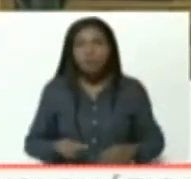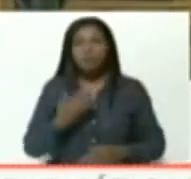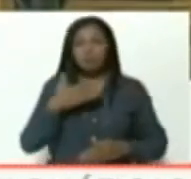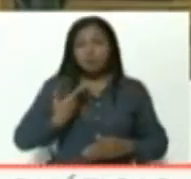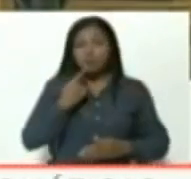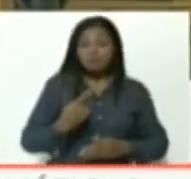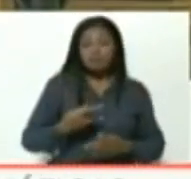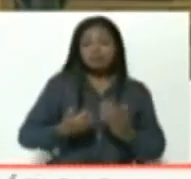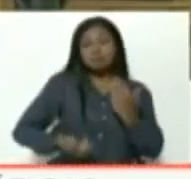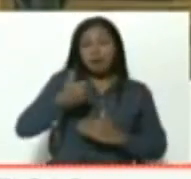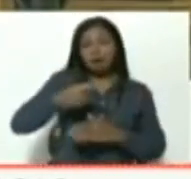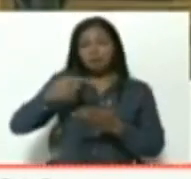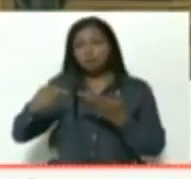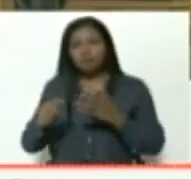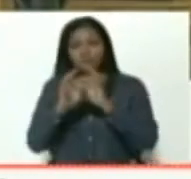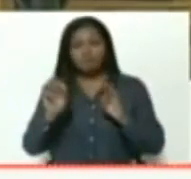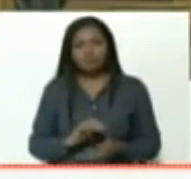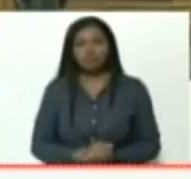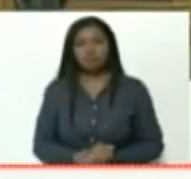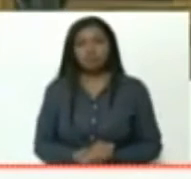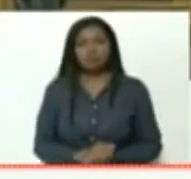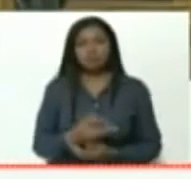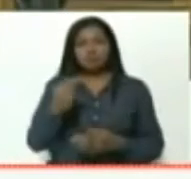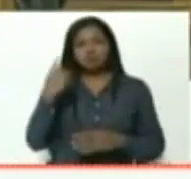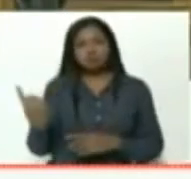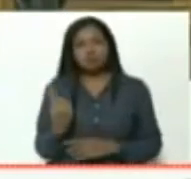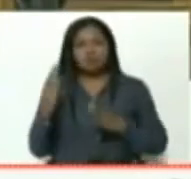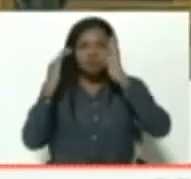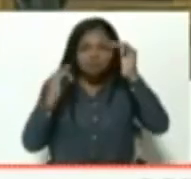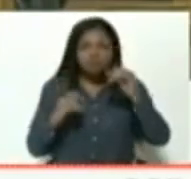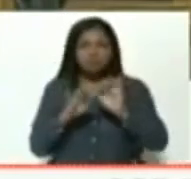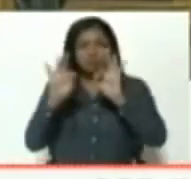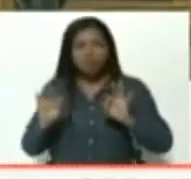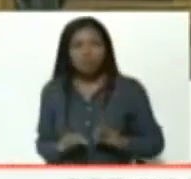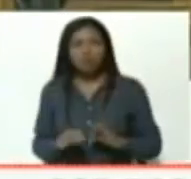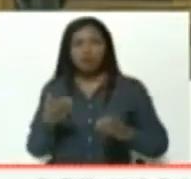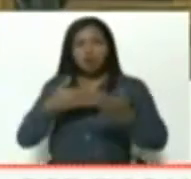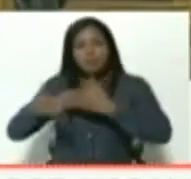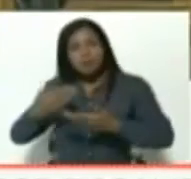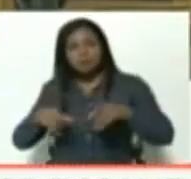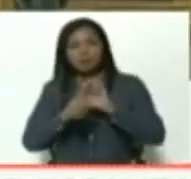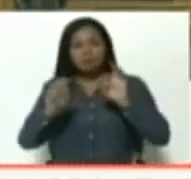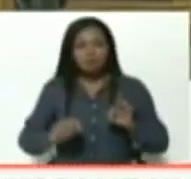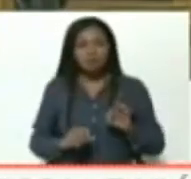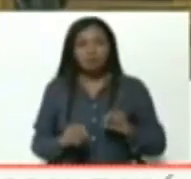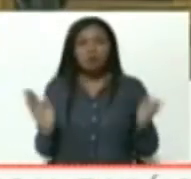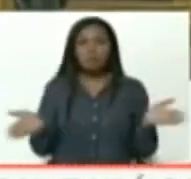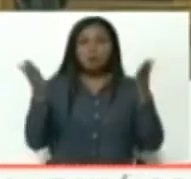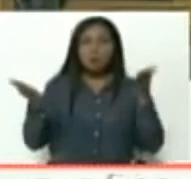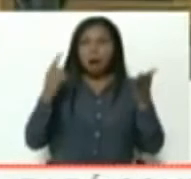la gran mayoría de ellas fueron no solamente atendidas, sino también compartidas de manera